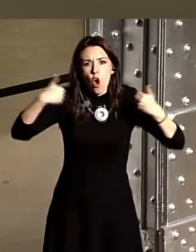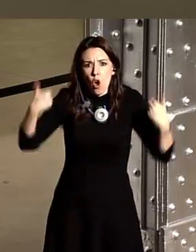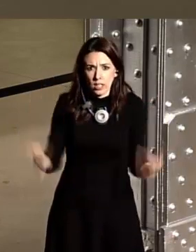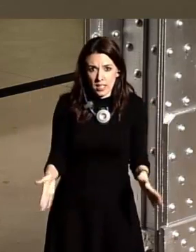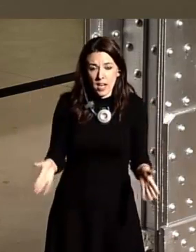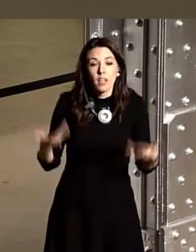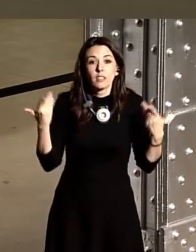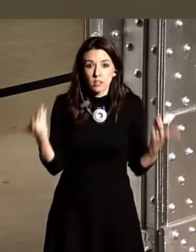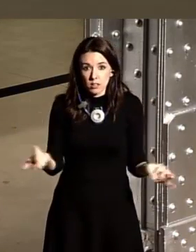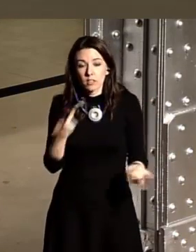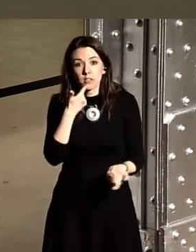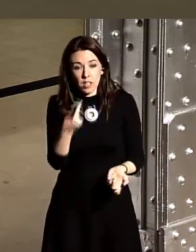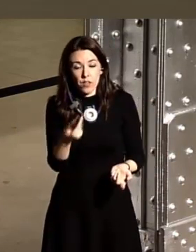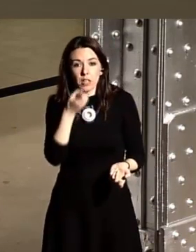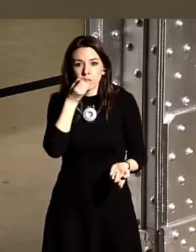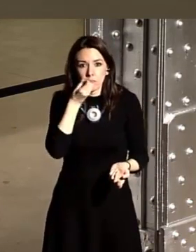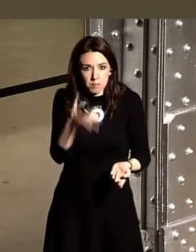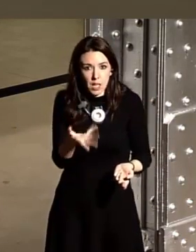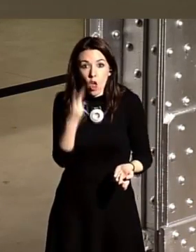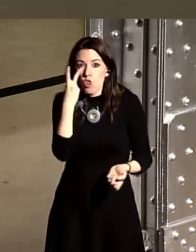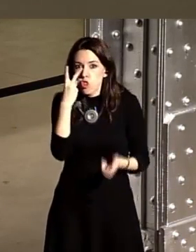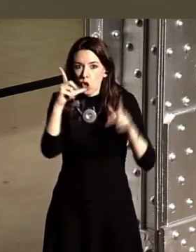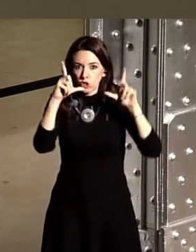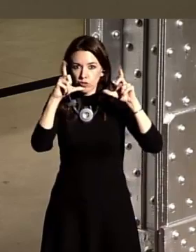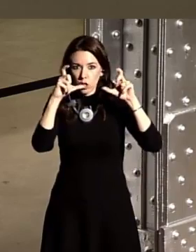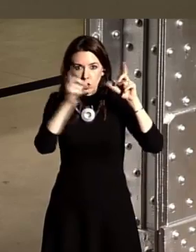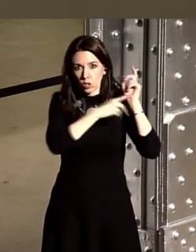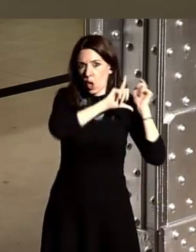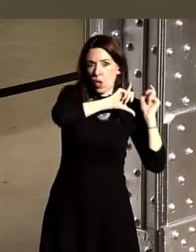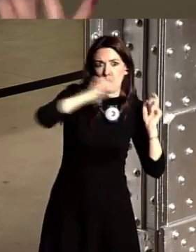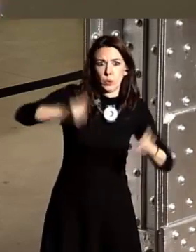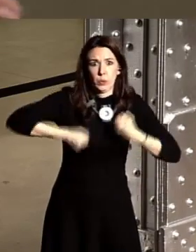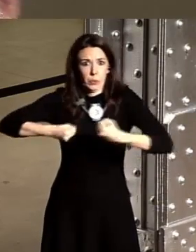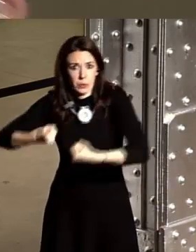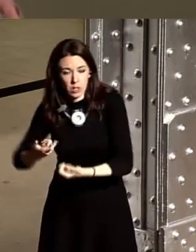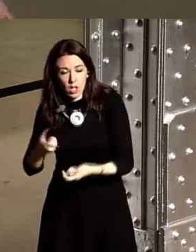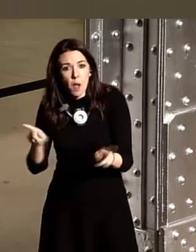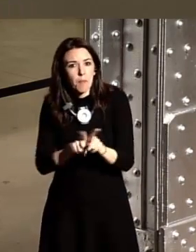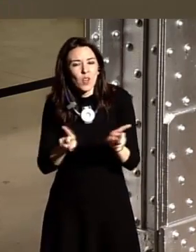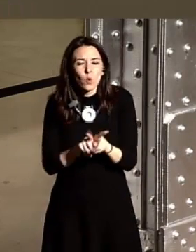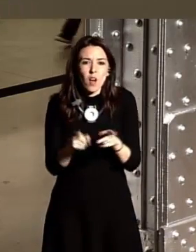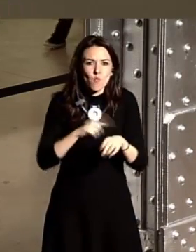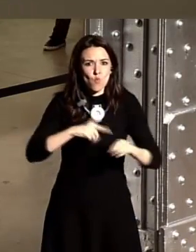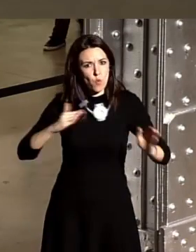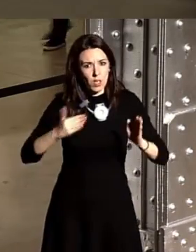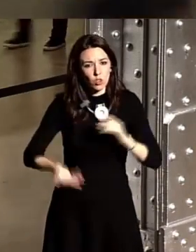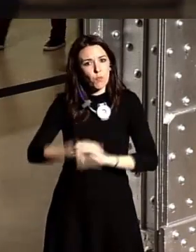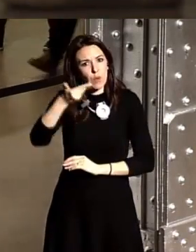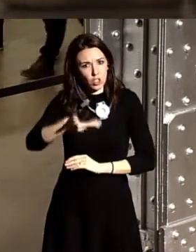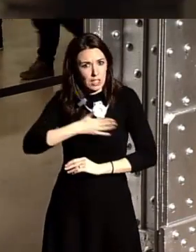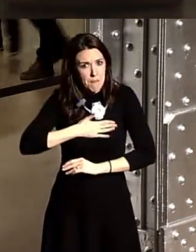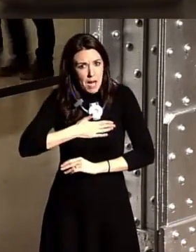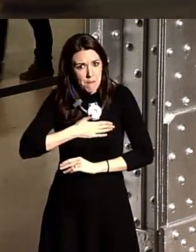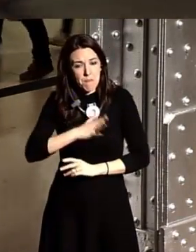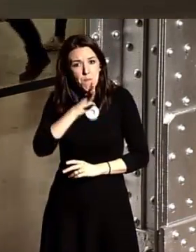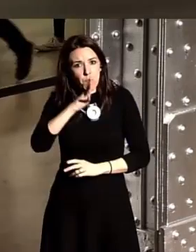Entonces decía, está bien, saqué 2 fotos y me fui huyendo, pero era un momento muy importante para mí